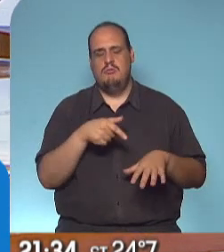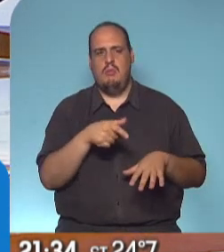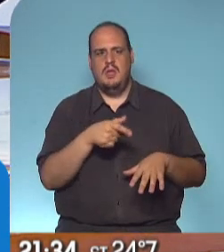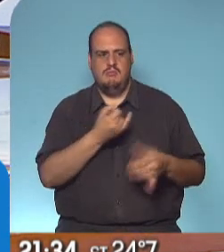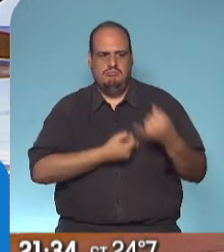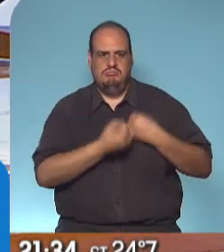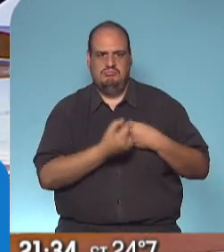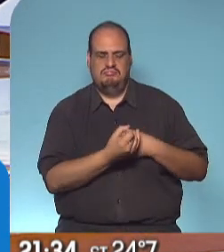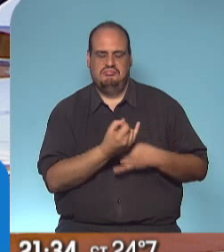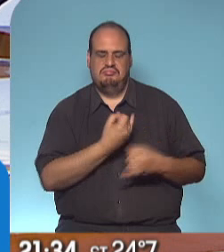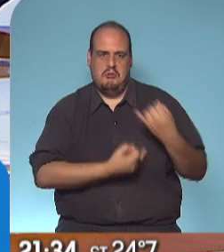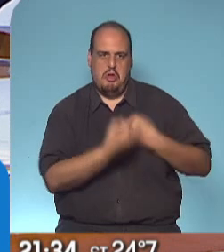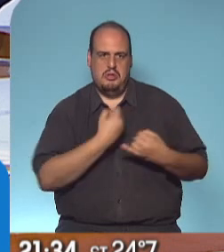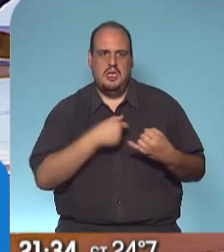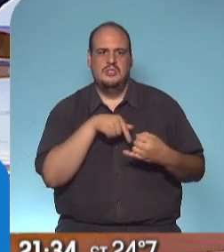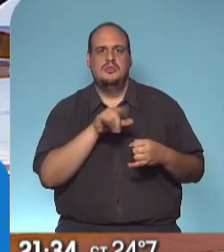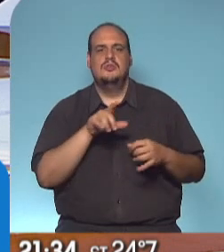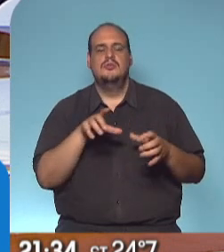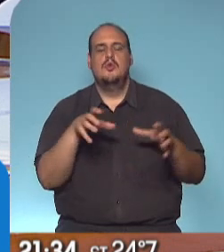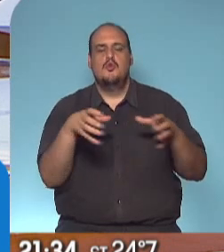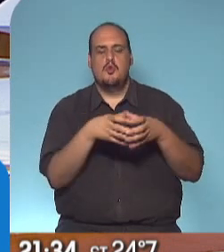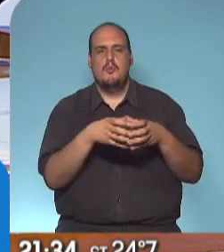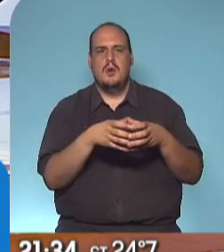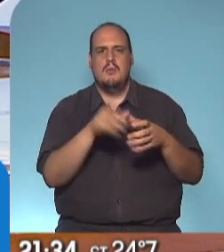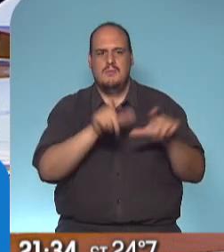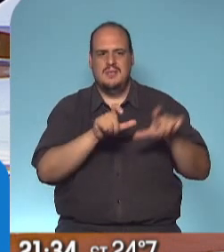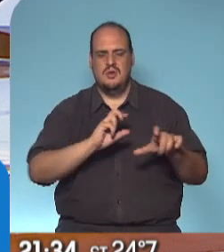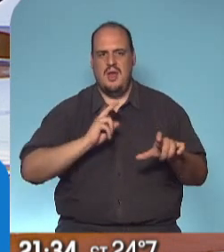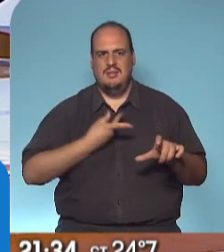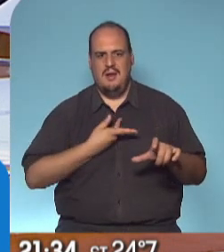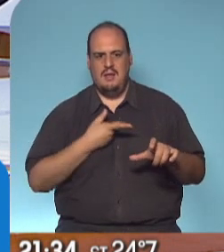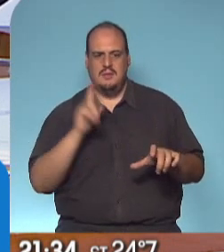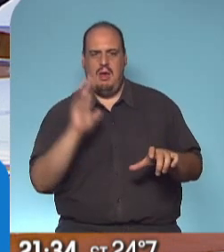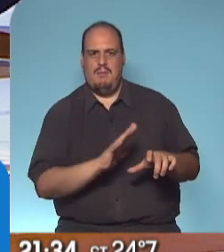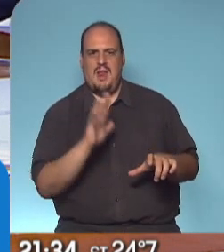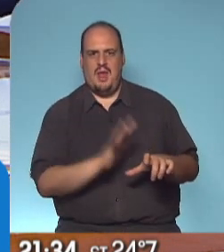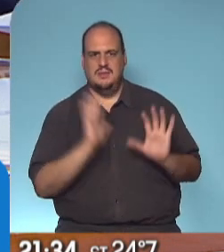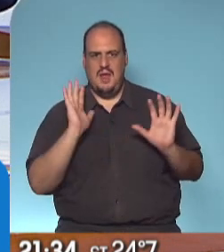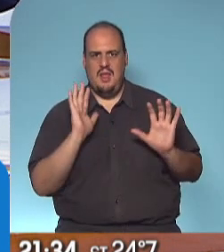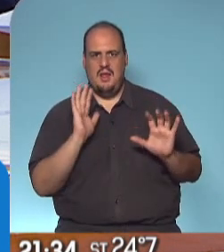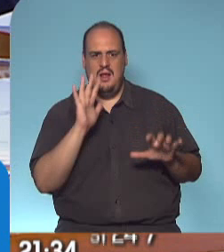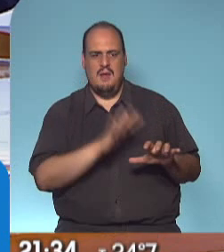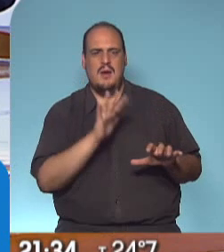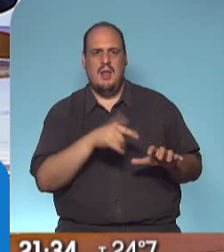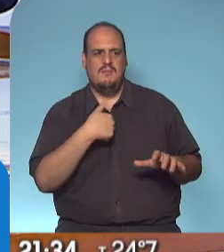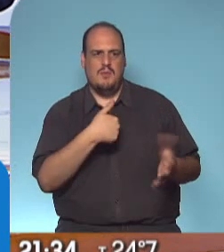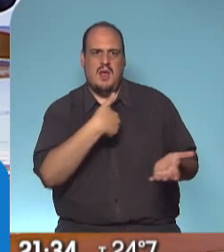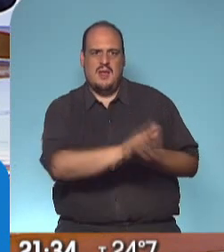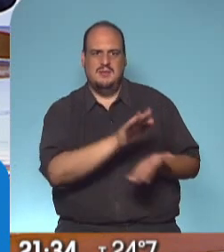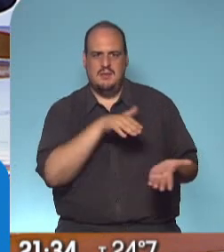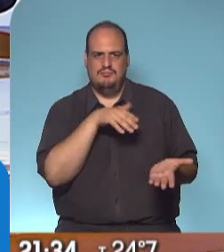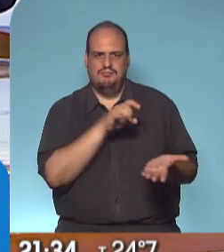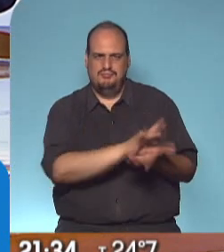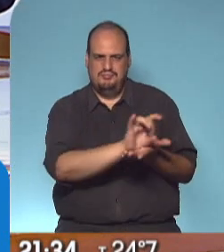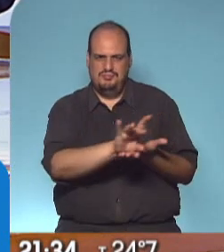en un momento de un grupo de personas trans que estaban siendo amenazadas y con la intención de ser desalojadas de un hotel